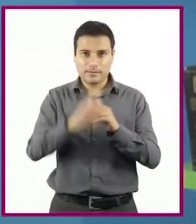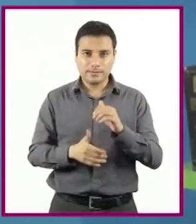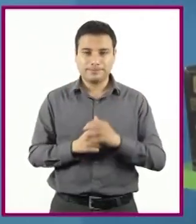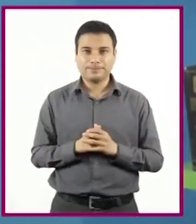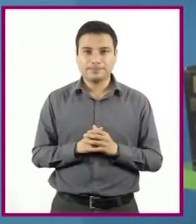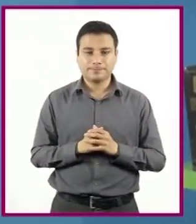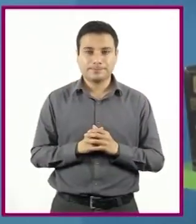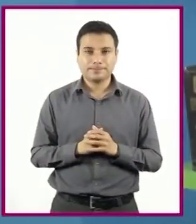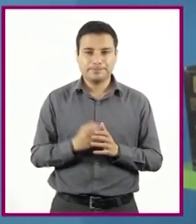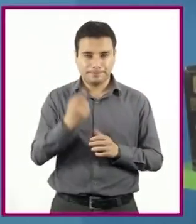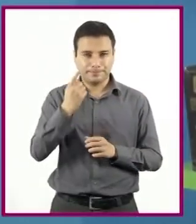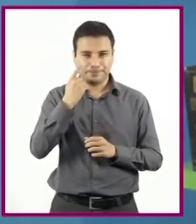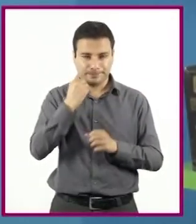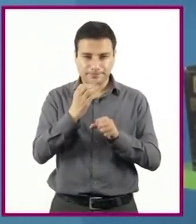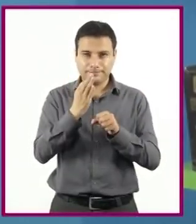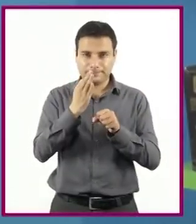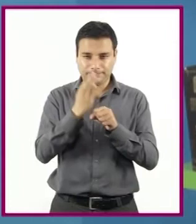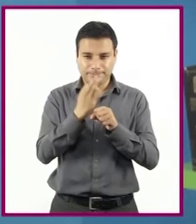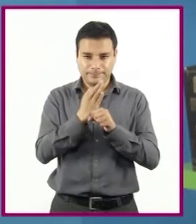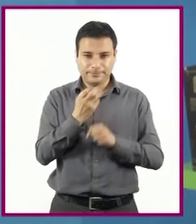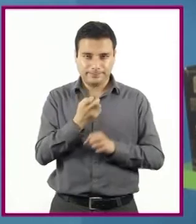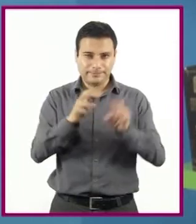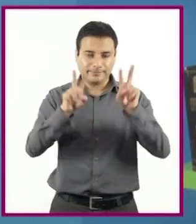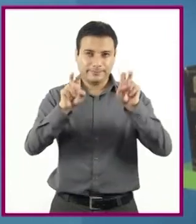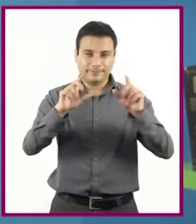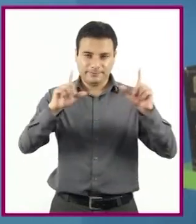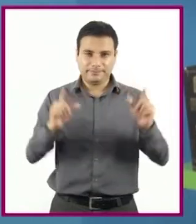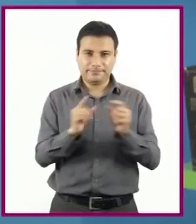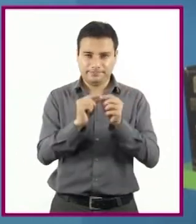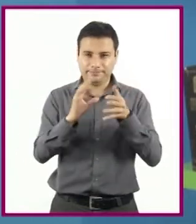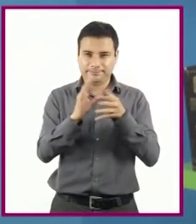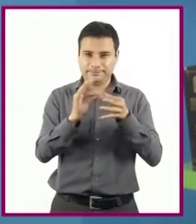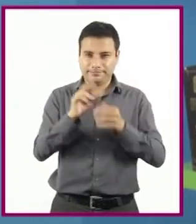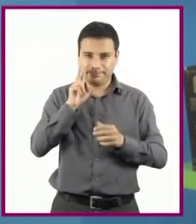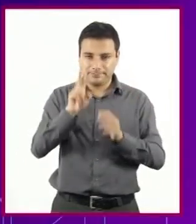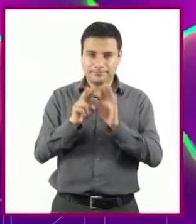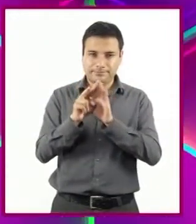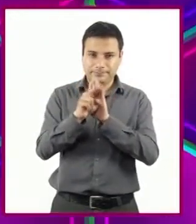Veamos y escuchemos una recapitulación del tema a través del siguiente video.